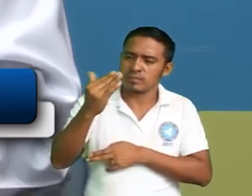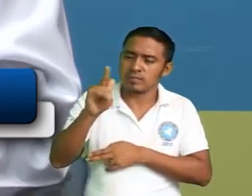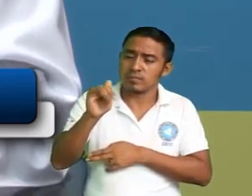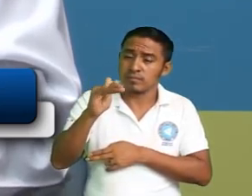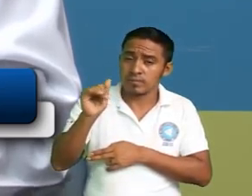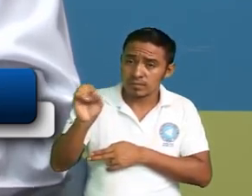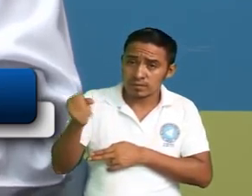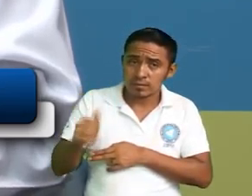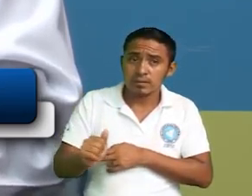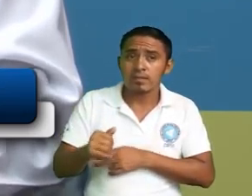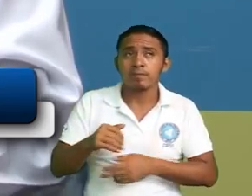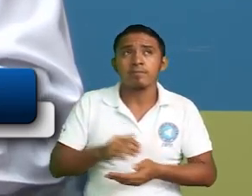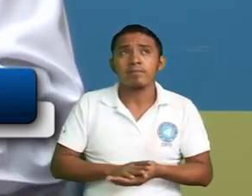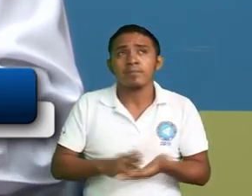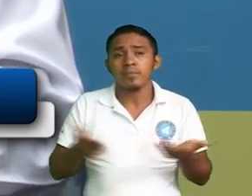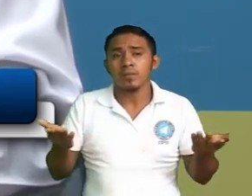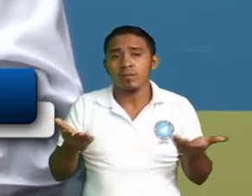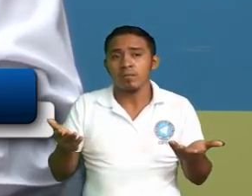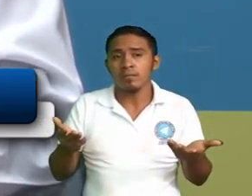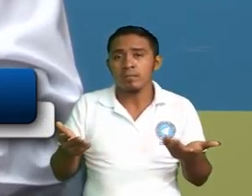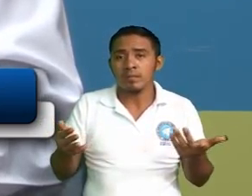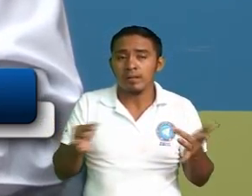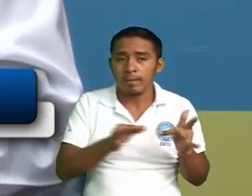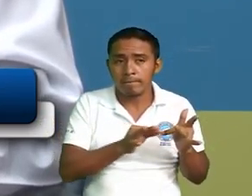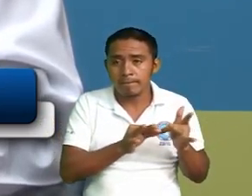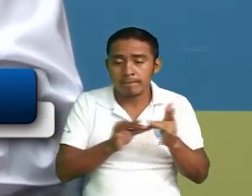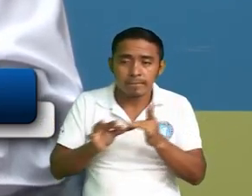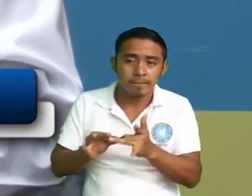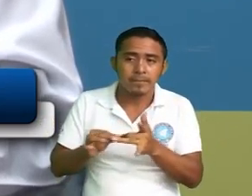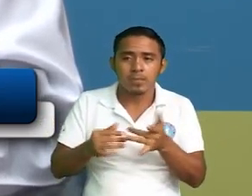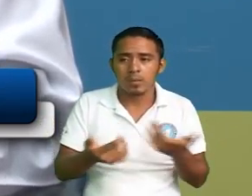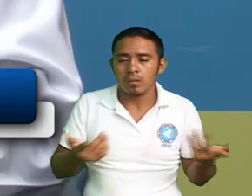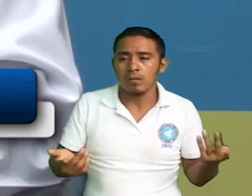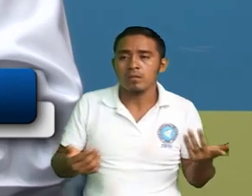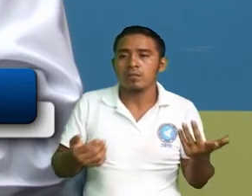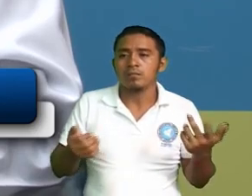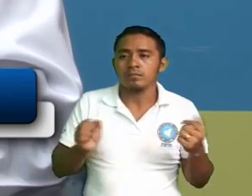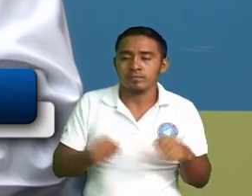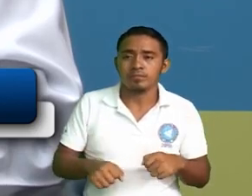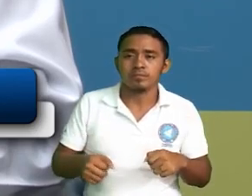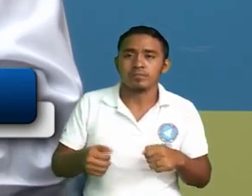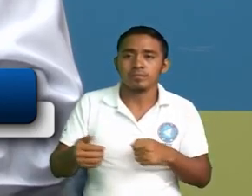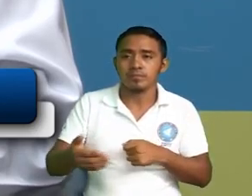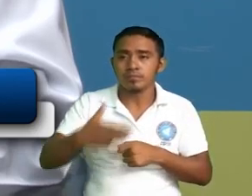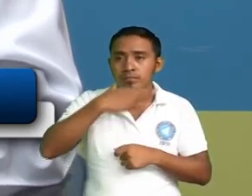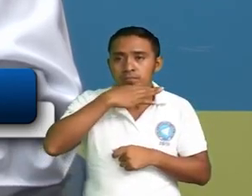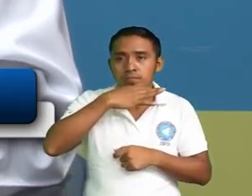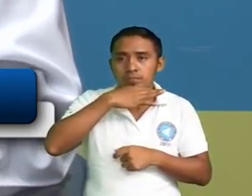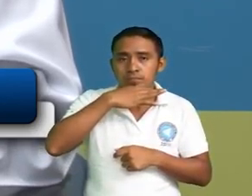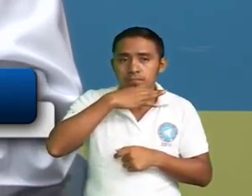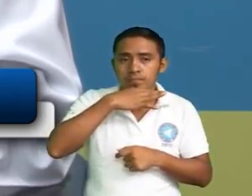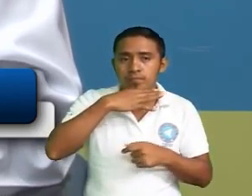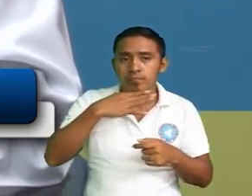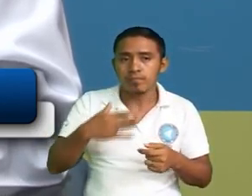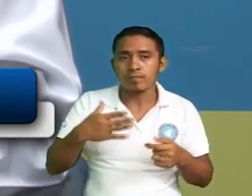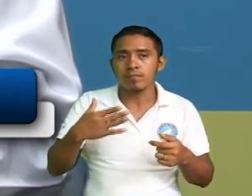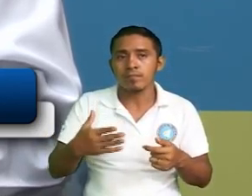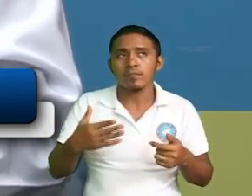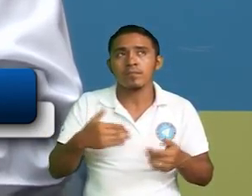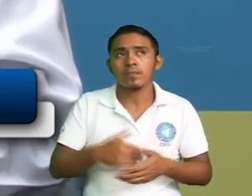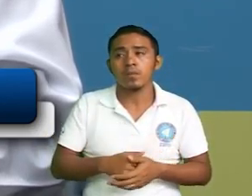son antibióticos específicos que hay que saberle dar, porque las complicaciones de la otitis media